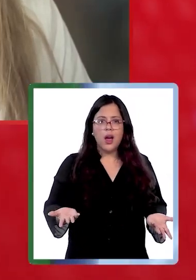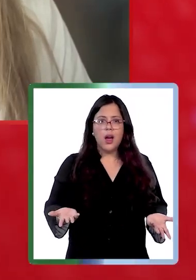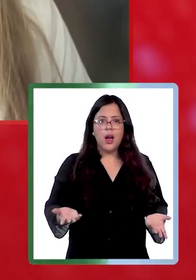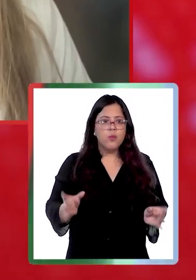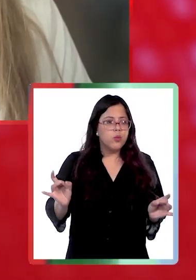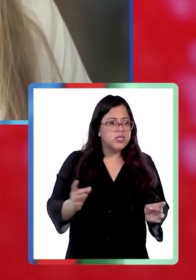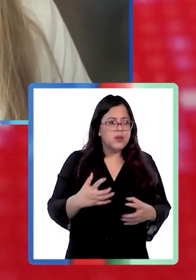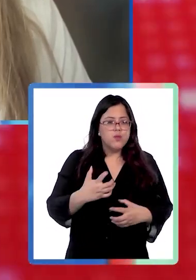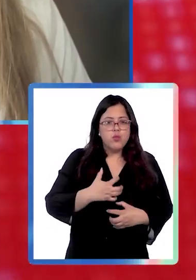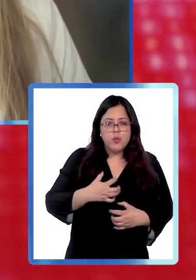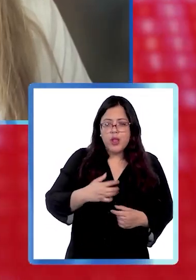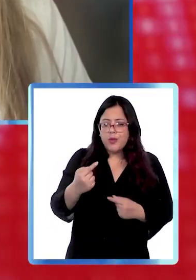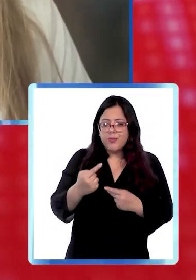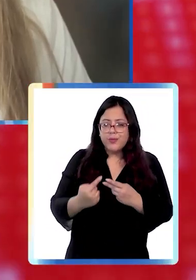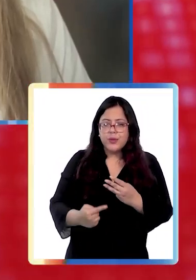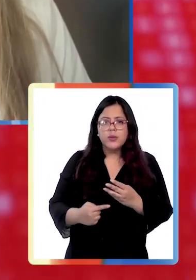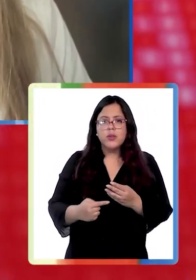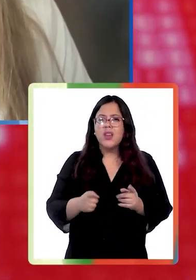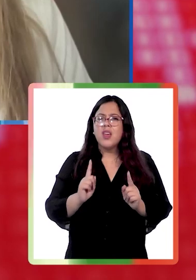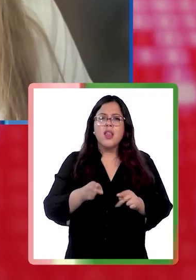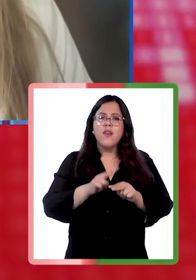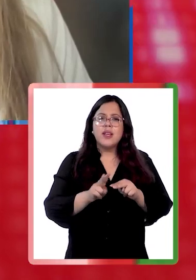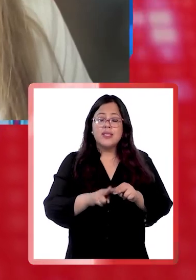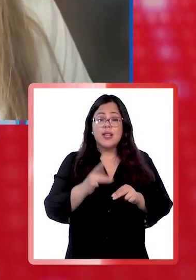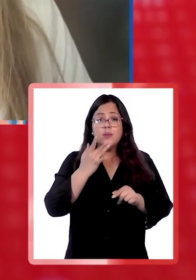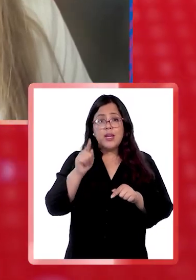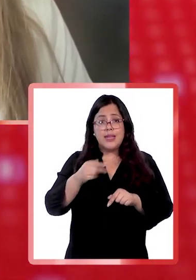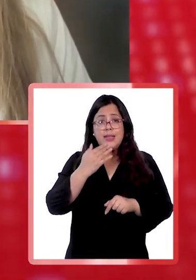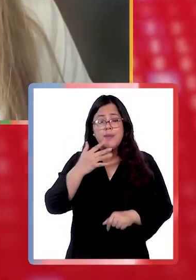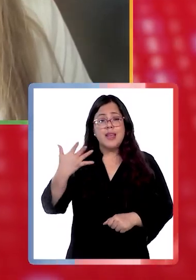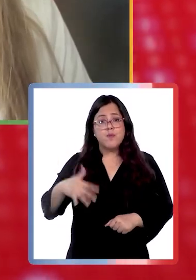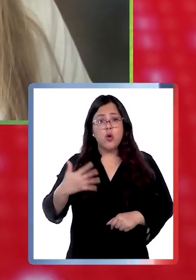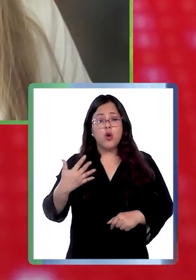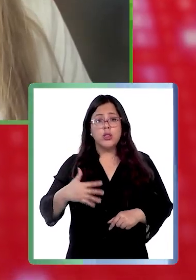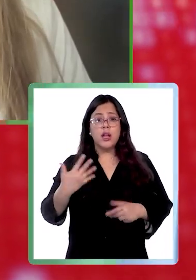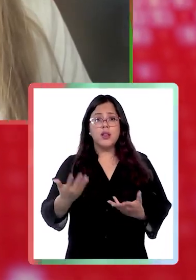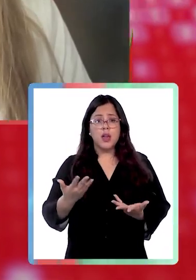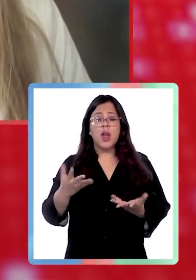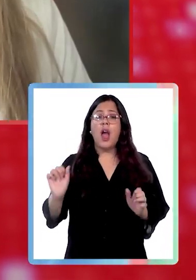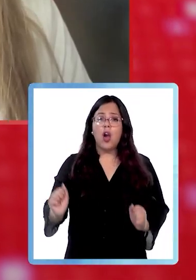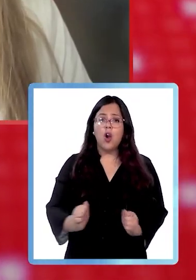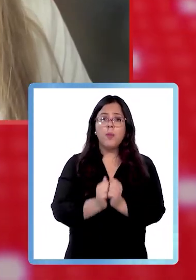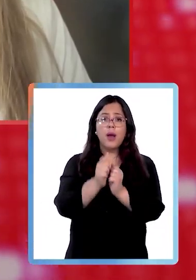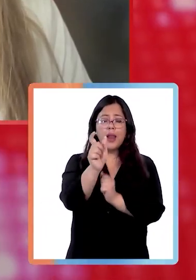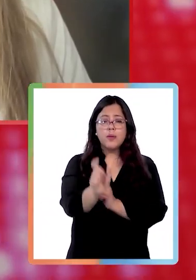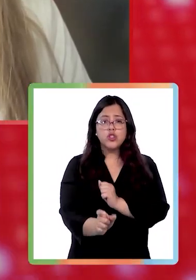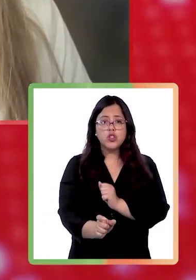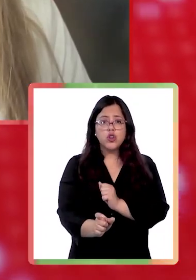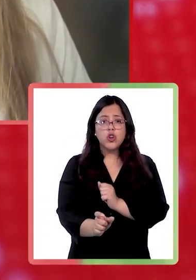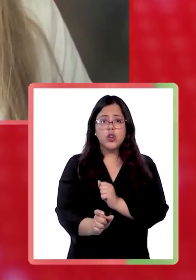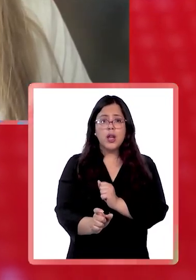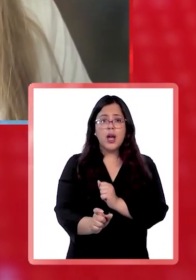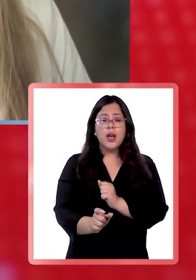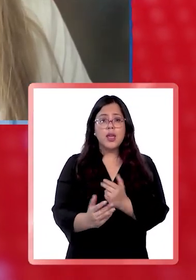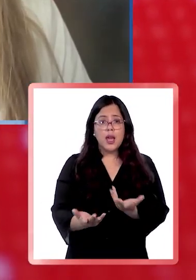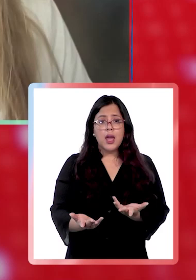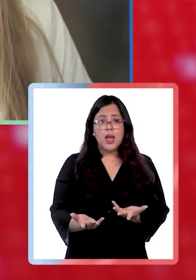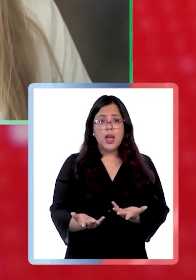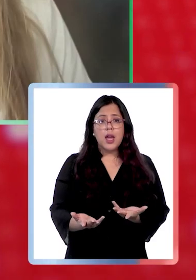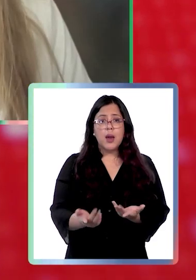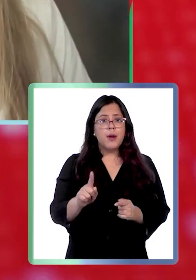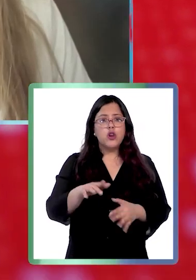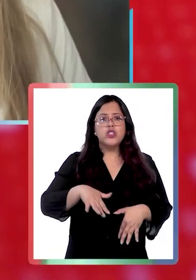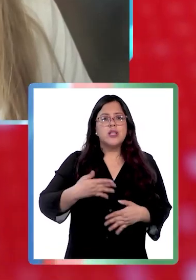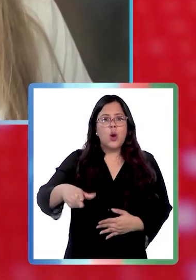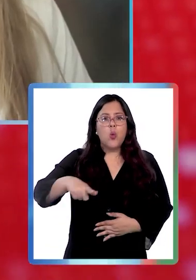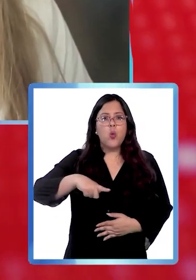quiso dar ese consentimiento por miedo, por etcétera, ¿cuál es el paso a seguir? Porque asumo que también es importante darle un acompañamiento necesario para que esa